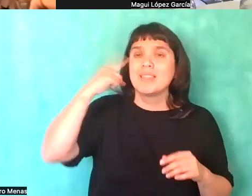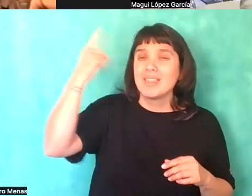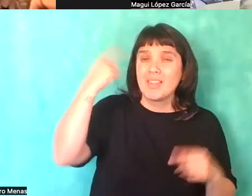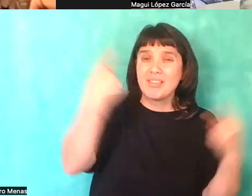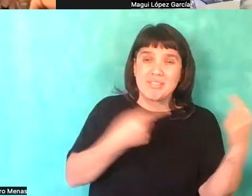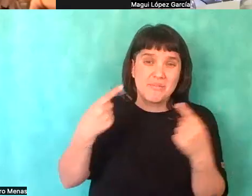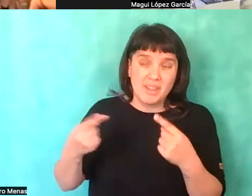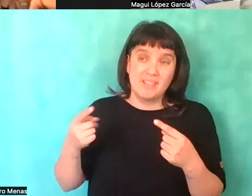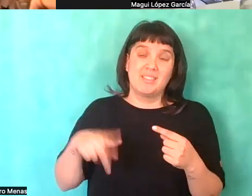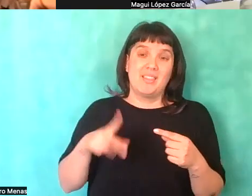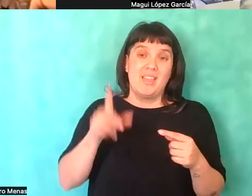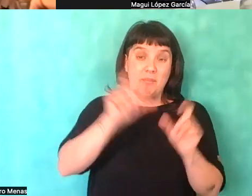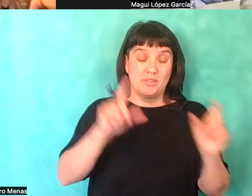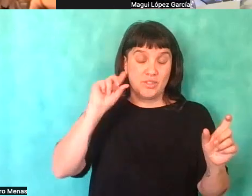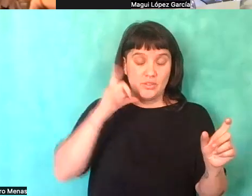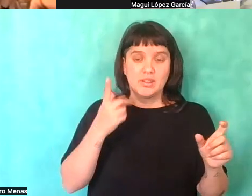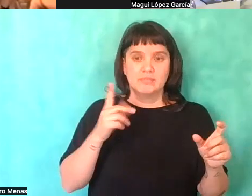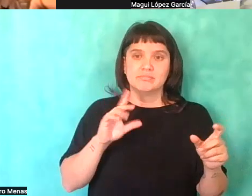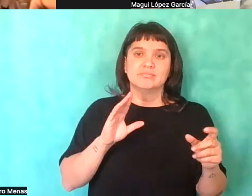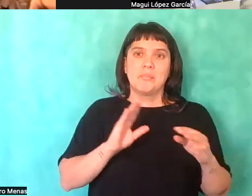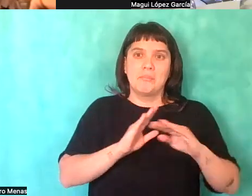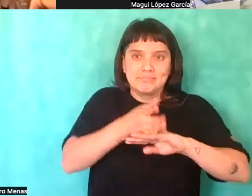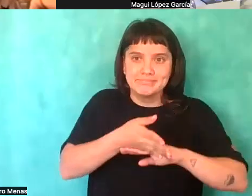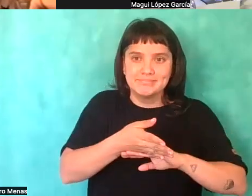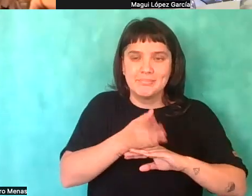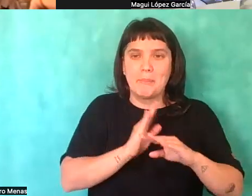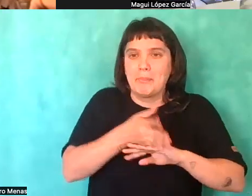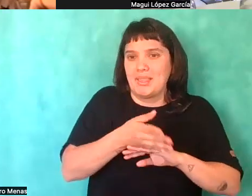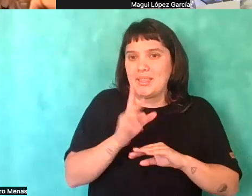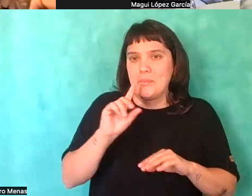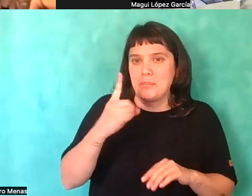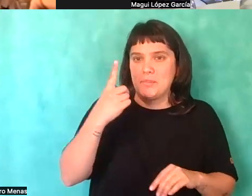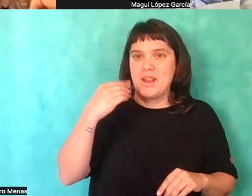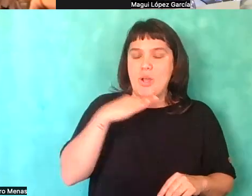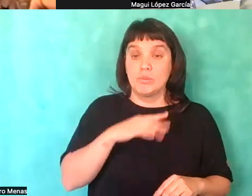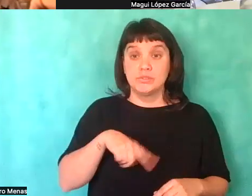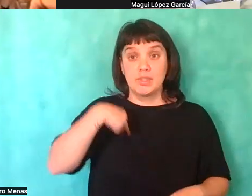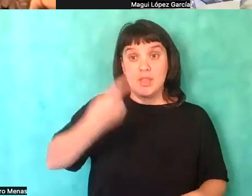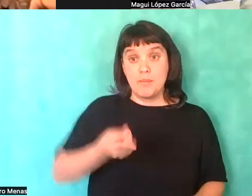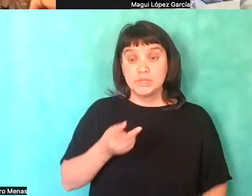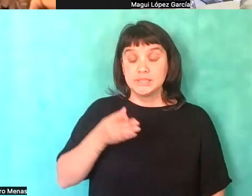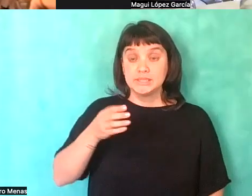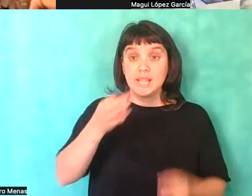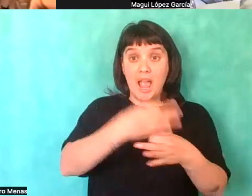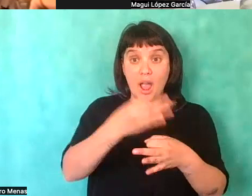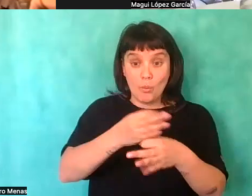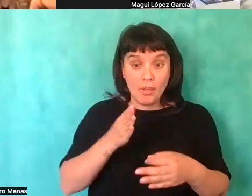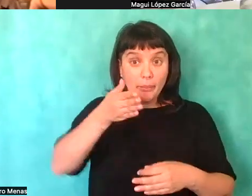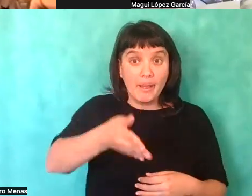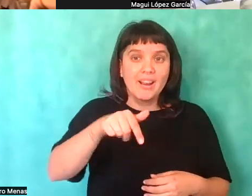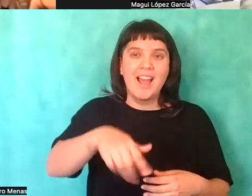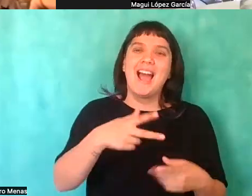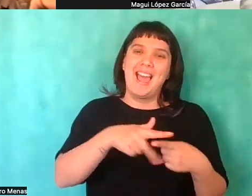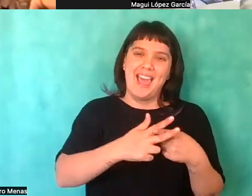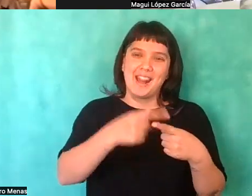persona sorda, acceden a esa primera lengua y a partir de ahí, claro, llegan a las escuelas y ya tienen muchas más herramientas para aprender el